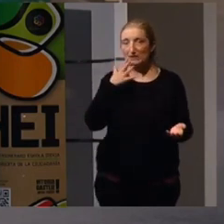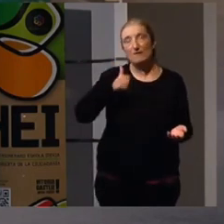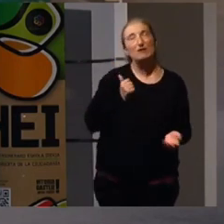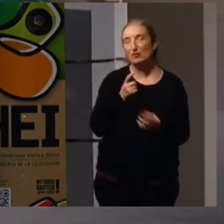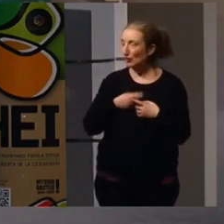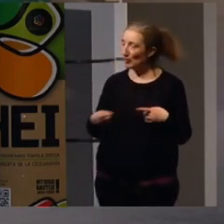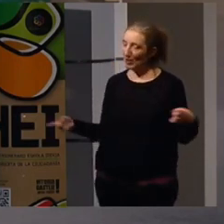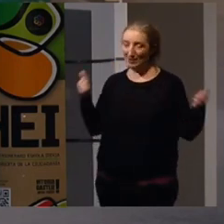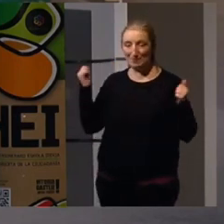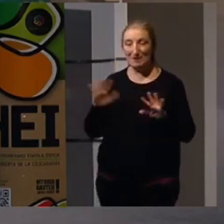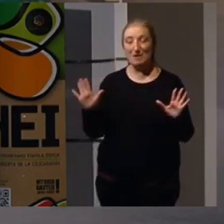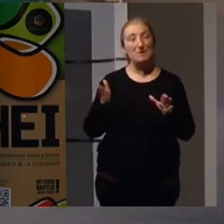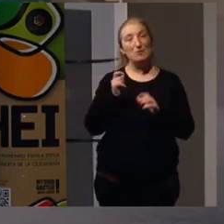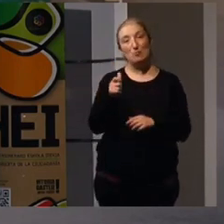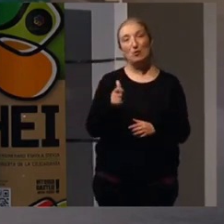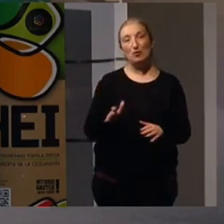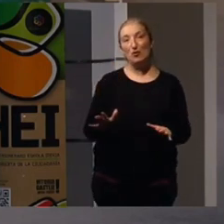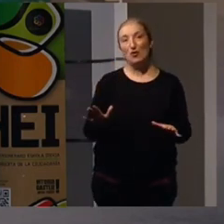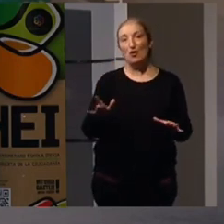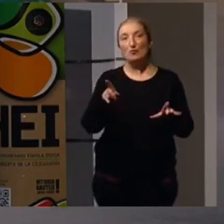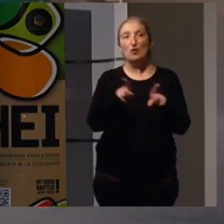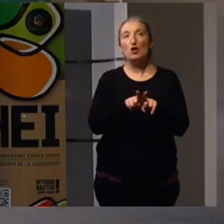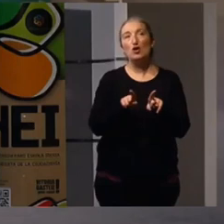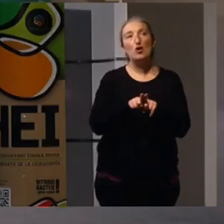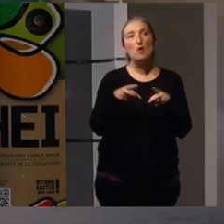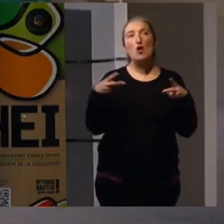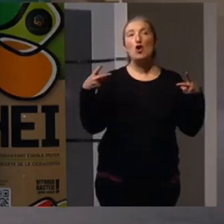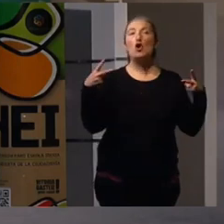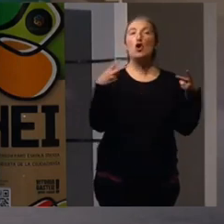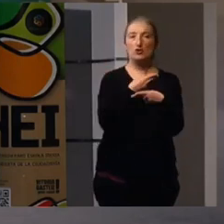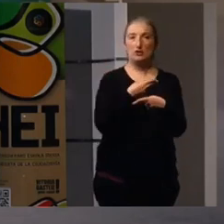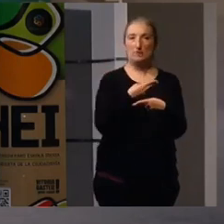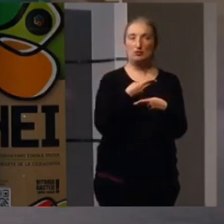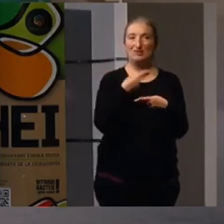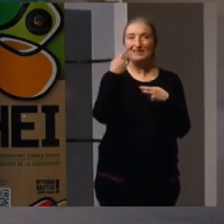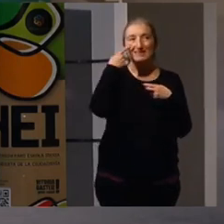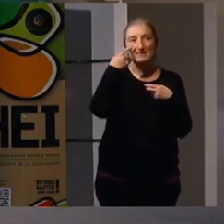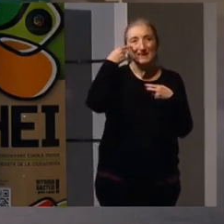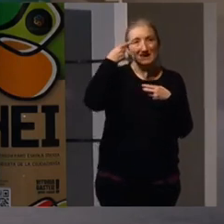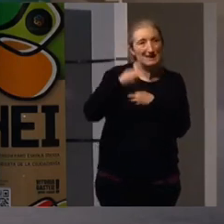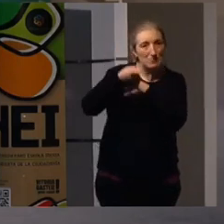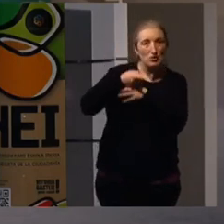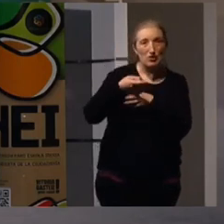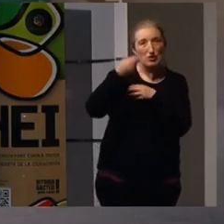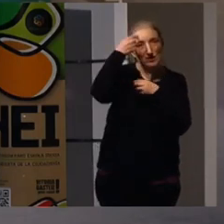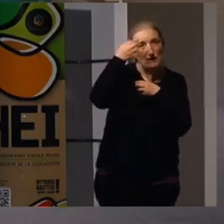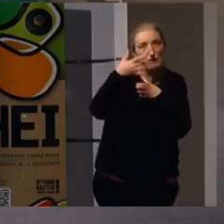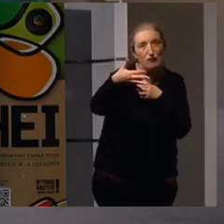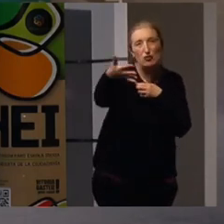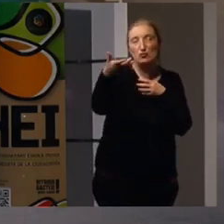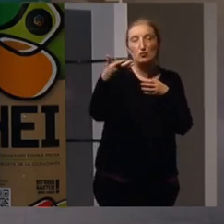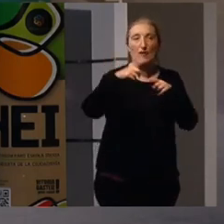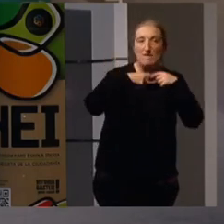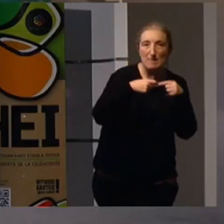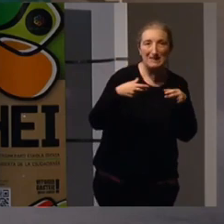no me quiero extender más, pero un poco sería cómo cortamos esas expectativas impuestas desde